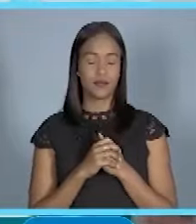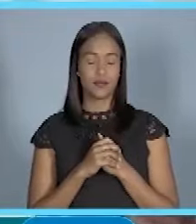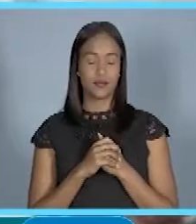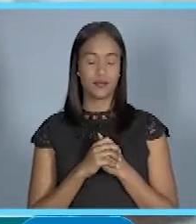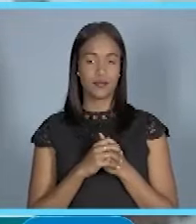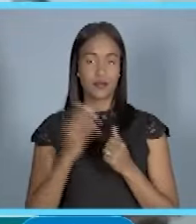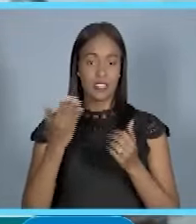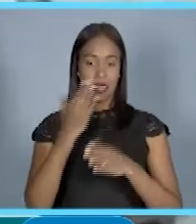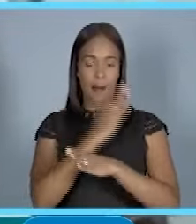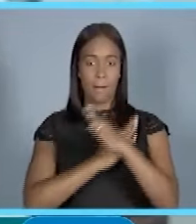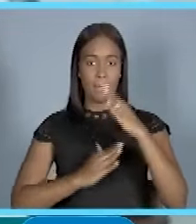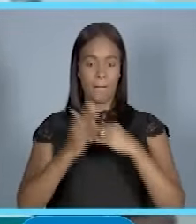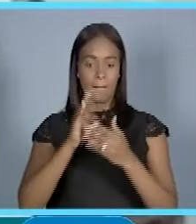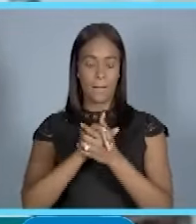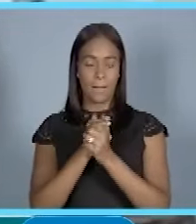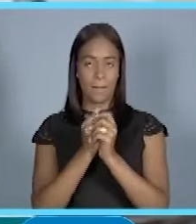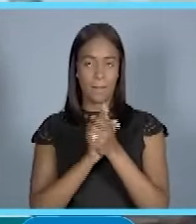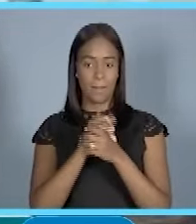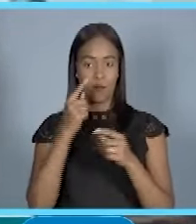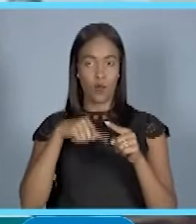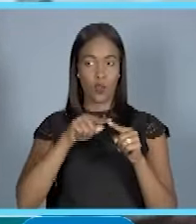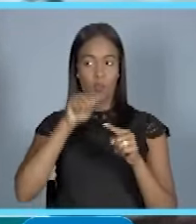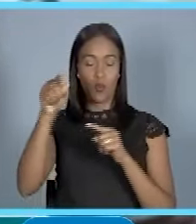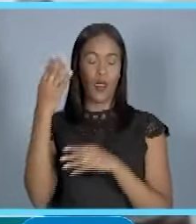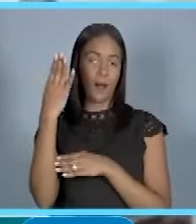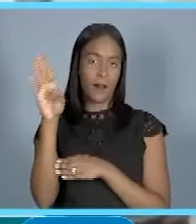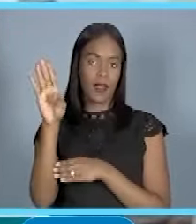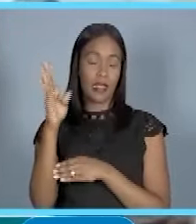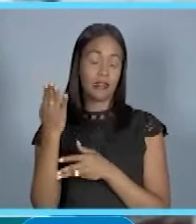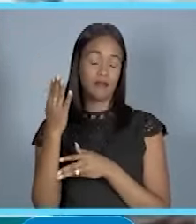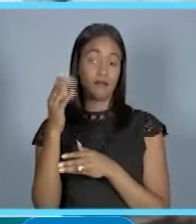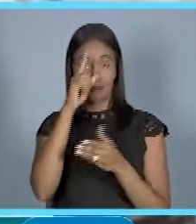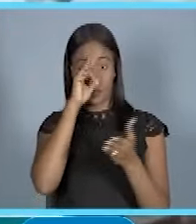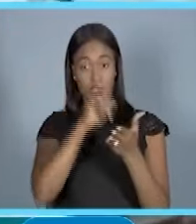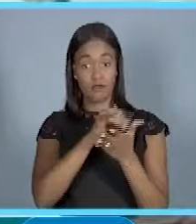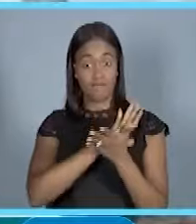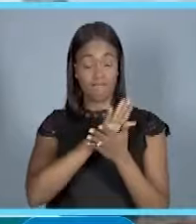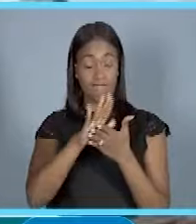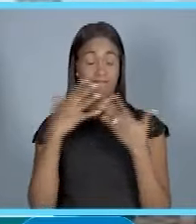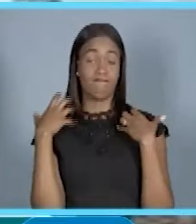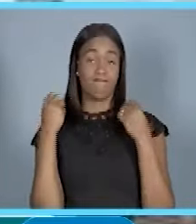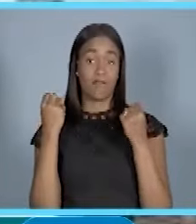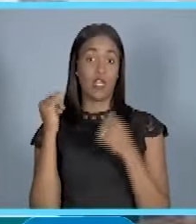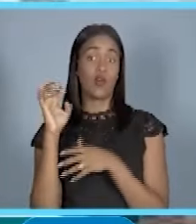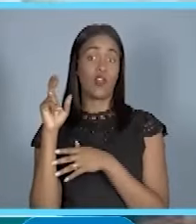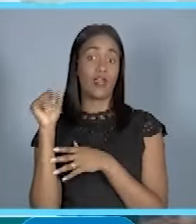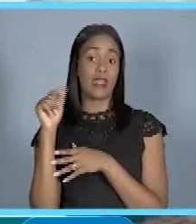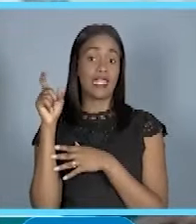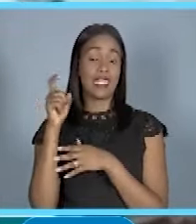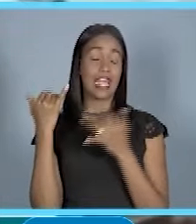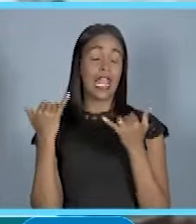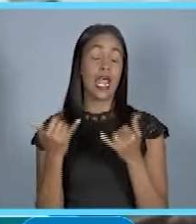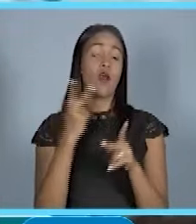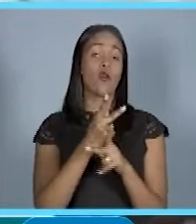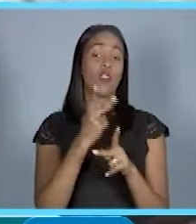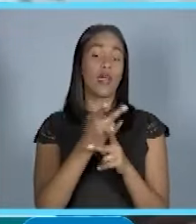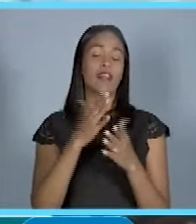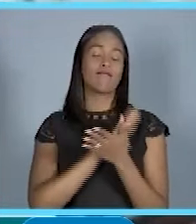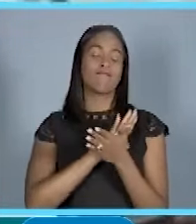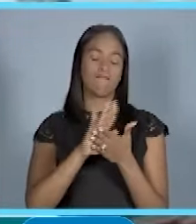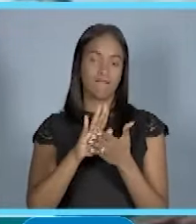las manos, cuando van al baño, lavarse las manos. Ante todo, higiene. El cólera lo que necesita para de manera preventiva es